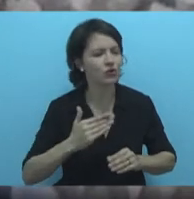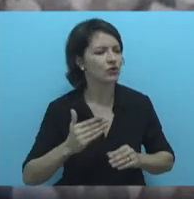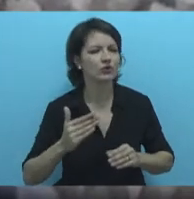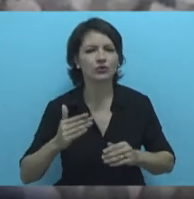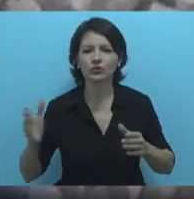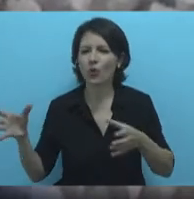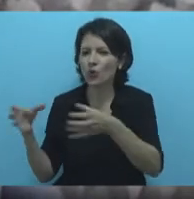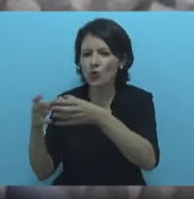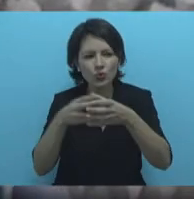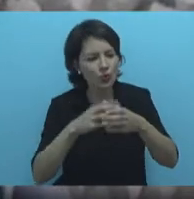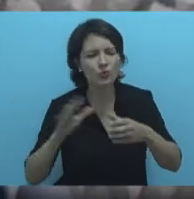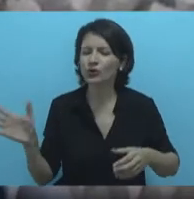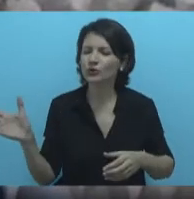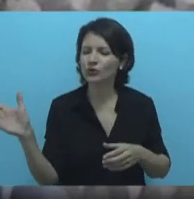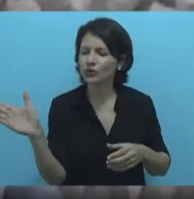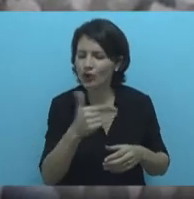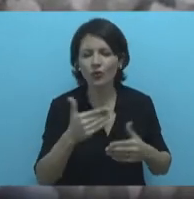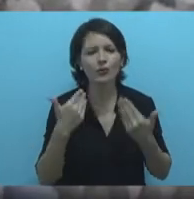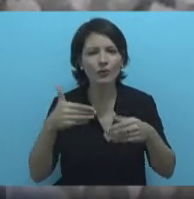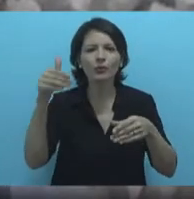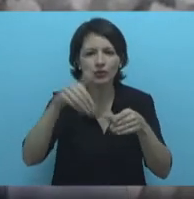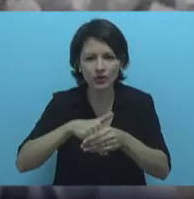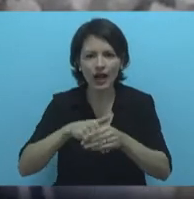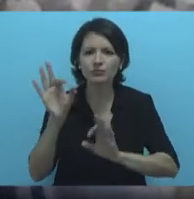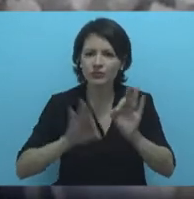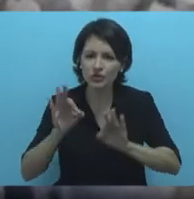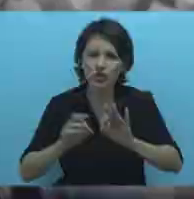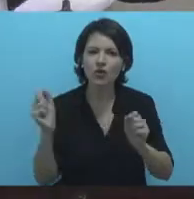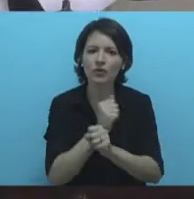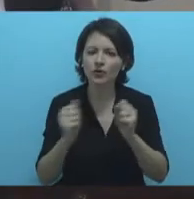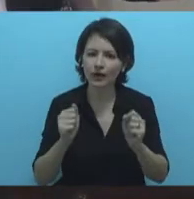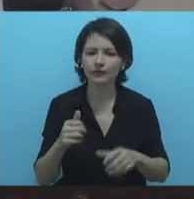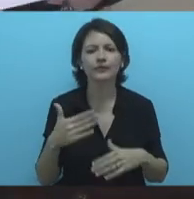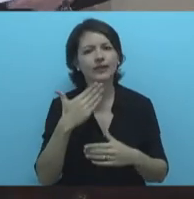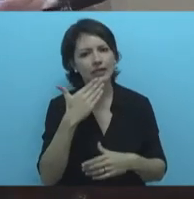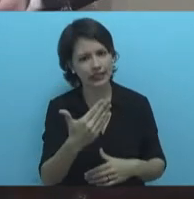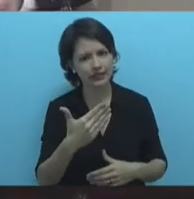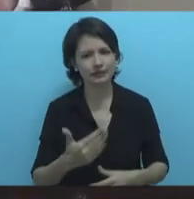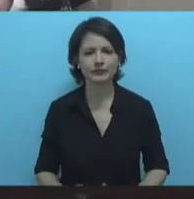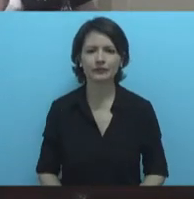bloques se pronuncie esta manera muchas gracias ya sea diputado